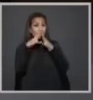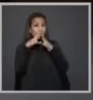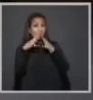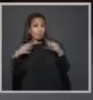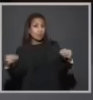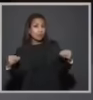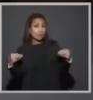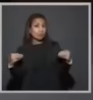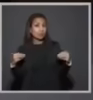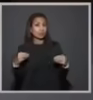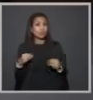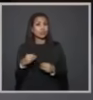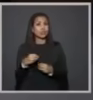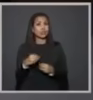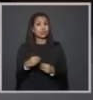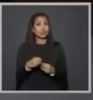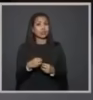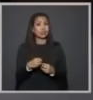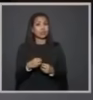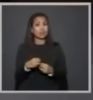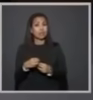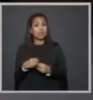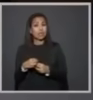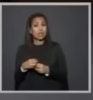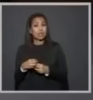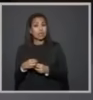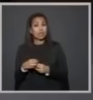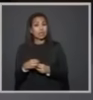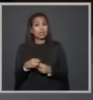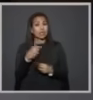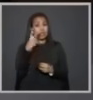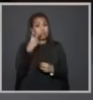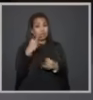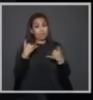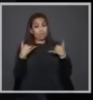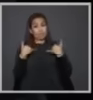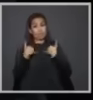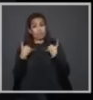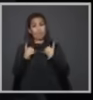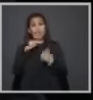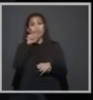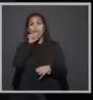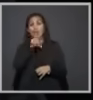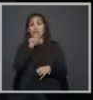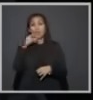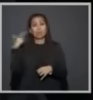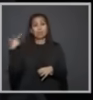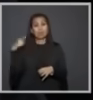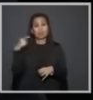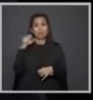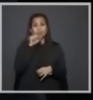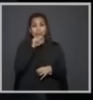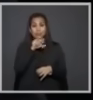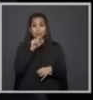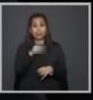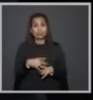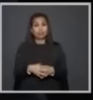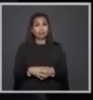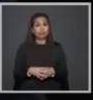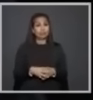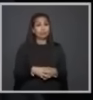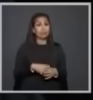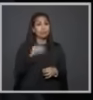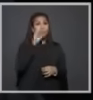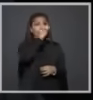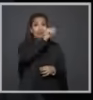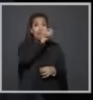desaparición de una manera cruel de jóvenes en Jalisco y así en todo el